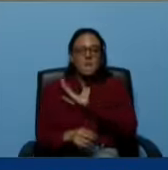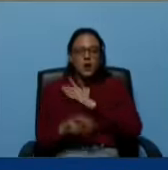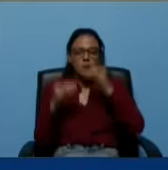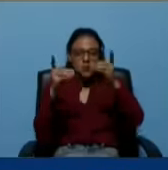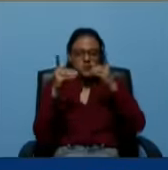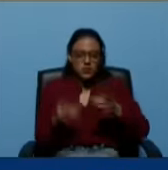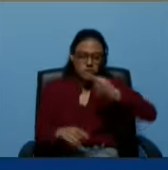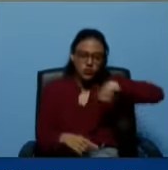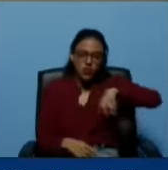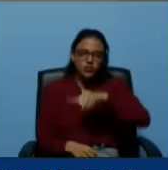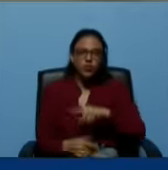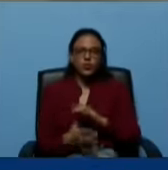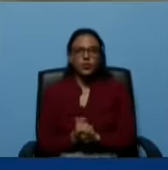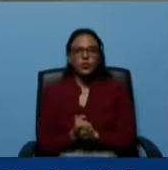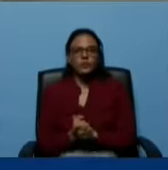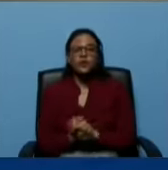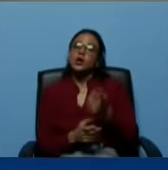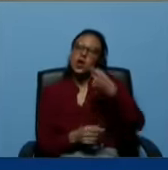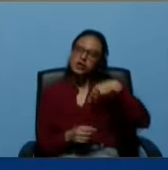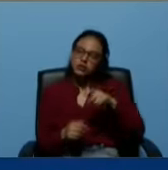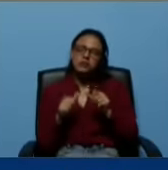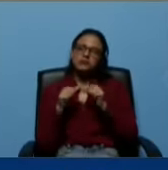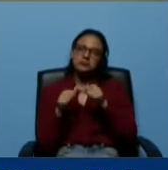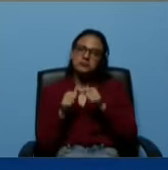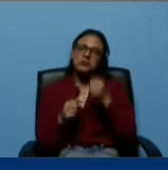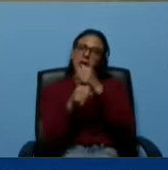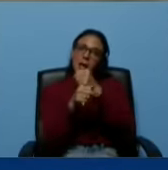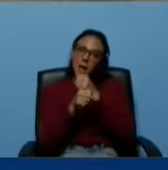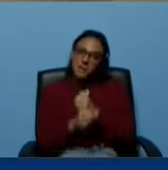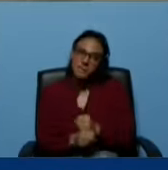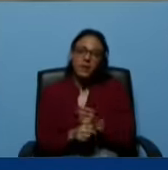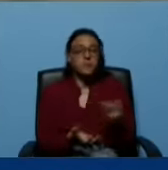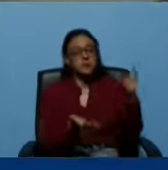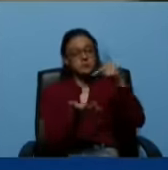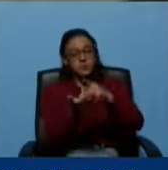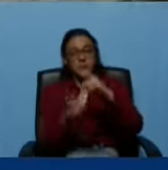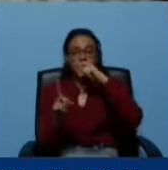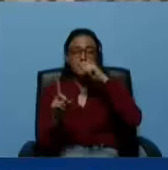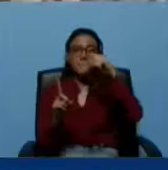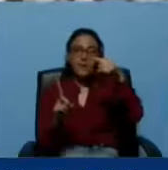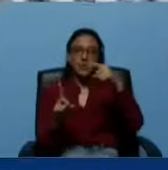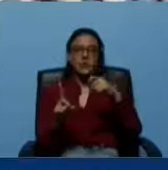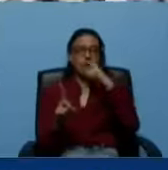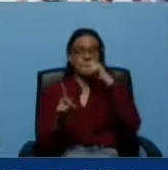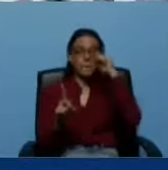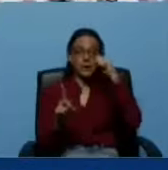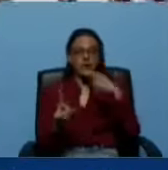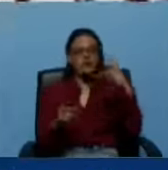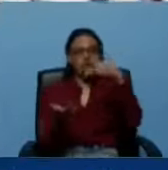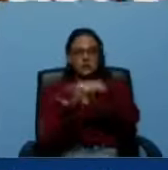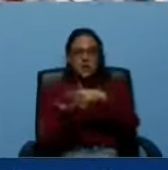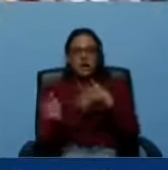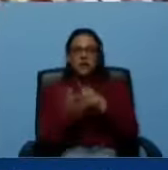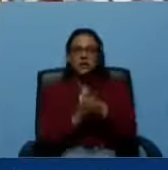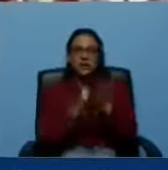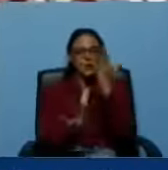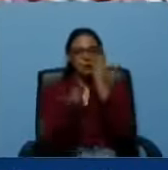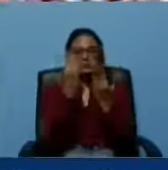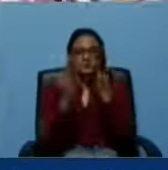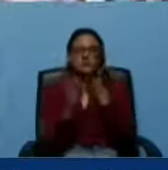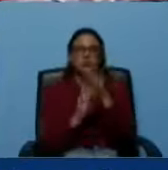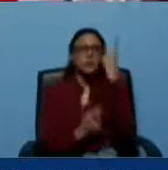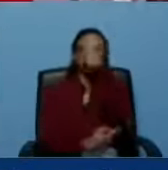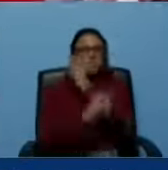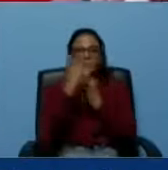Nosotros seguimos a la espera de lo que será la comparecencia del presidente de la República Bolivariana de Venezuela, Nicolás